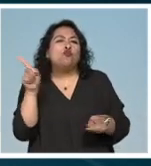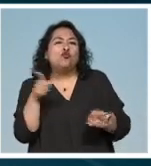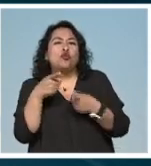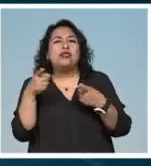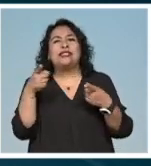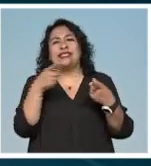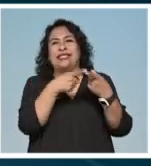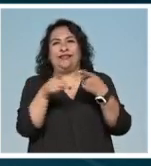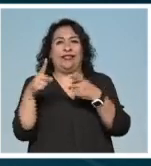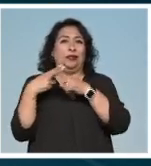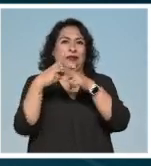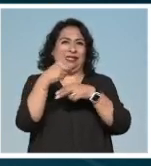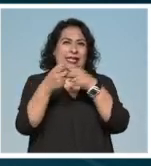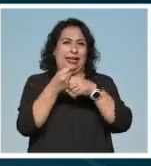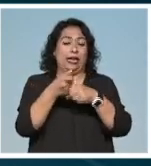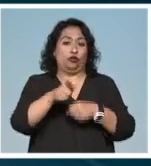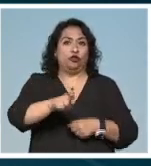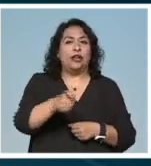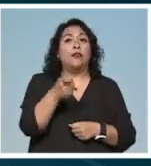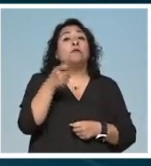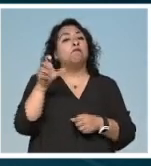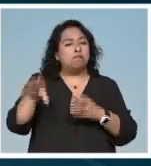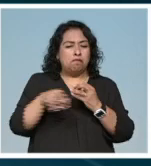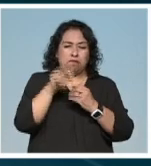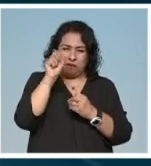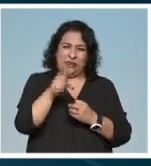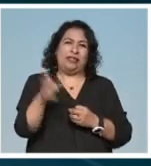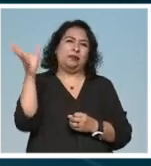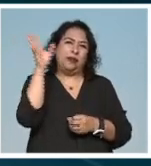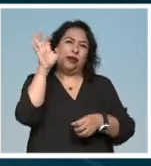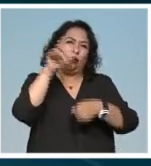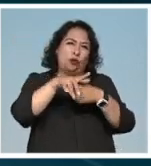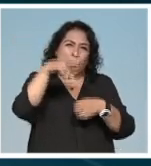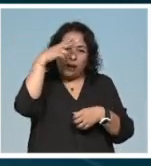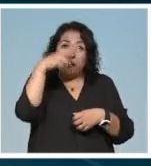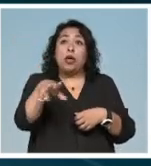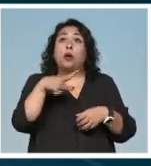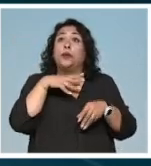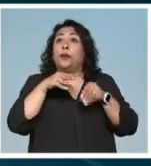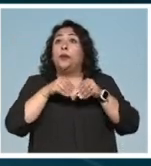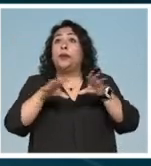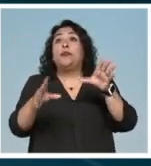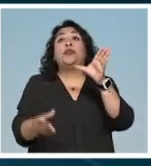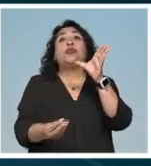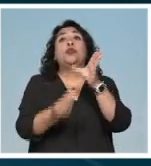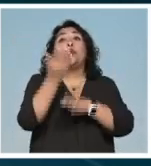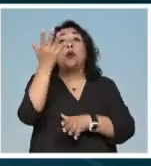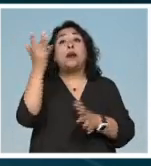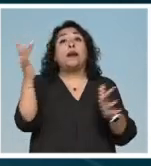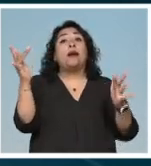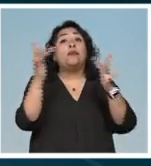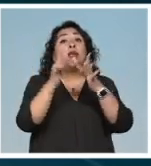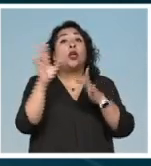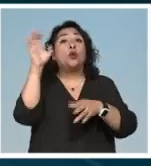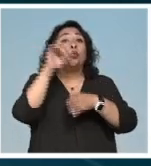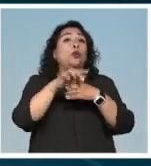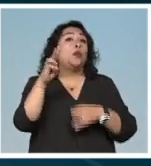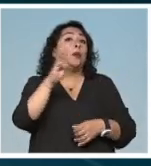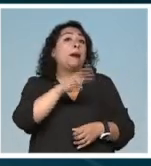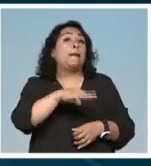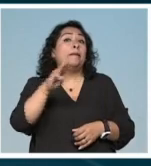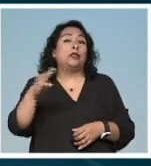emisora. Adicionalmente, la Radio Cultural de México hará el lanzamiento de su nueva señal, Cultura Michoacán, que